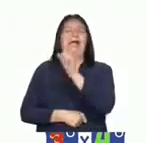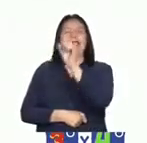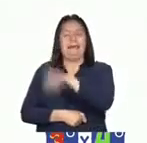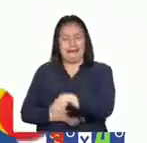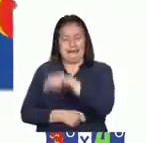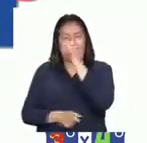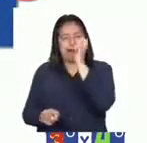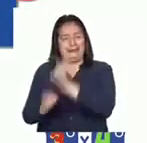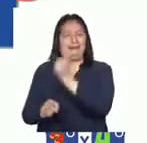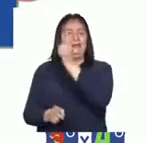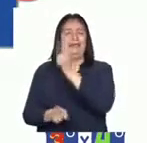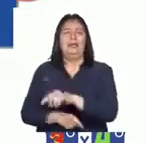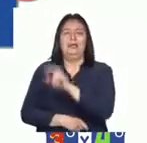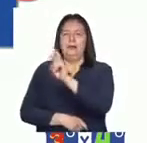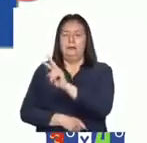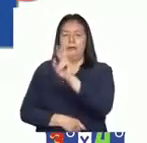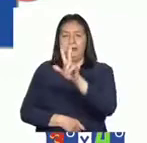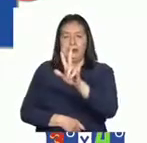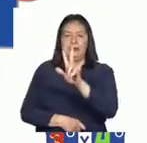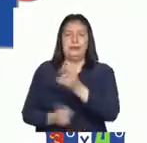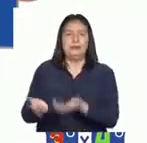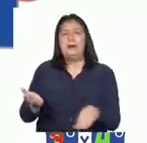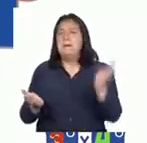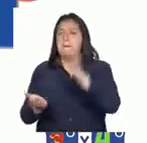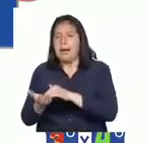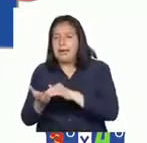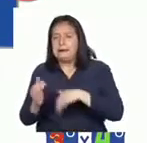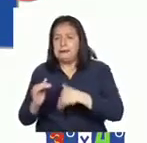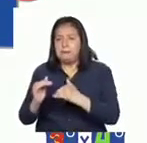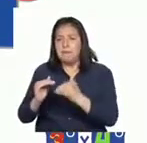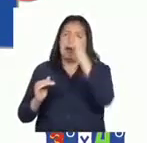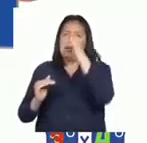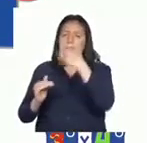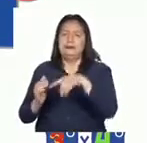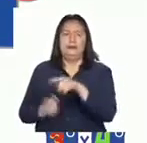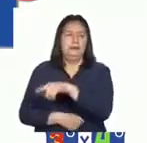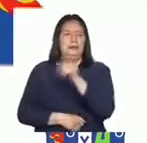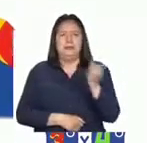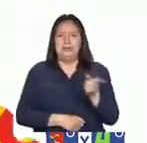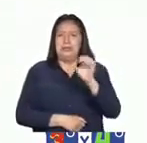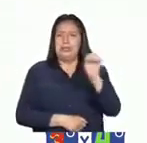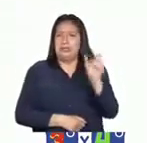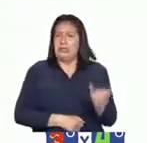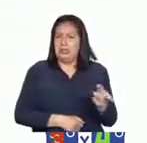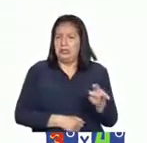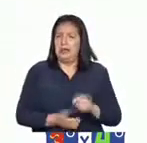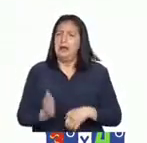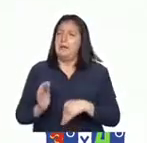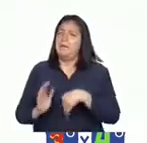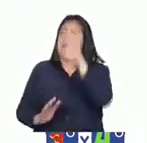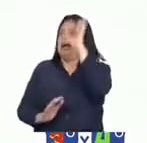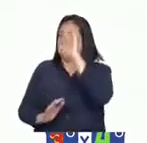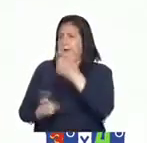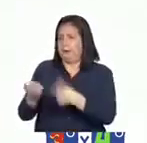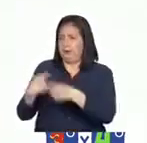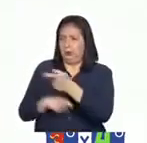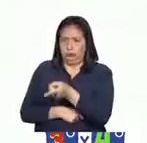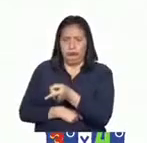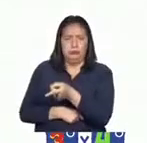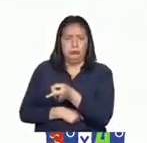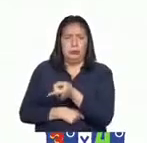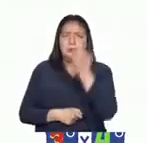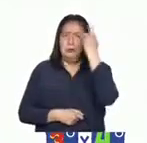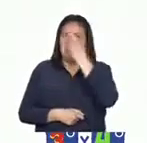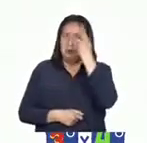Sí, Quilla vendió 23 mantas más que Sisa, es decir, Quilla vendió más mantas que Sisa.